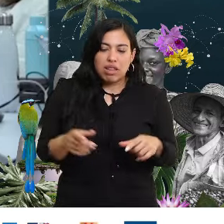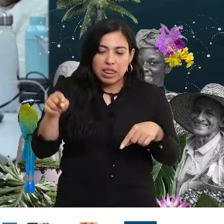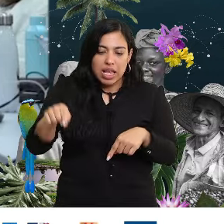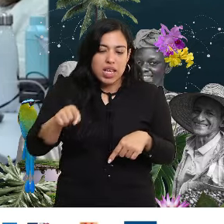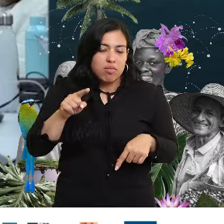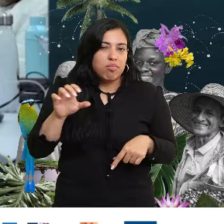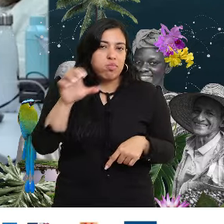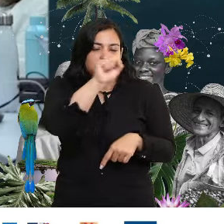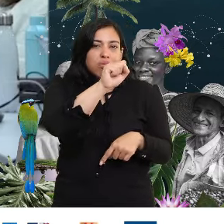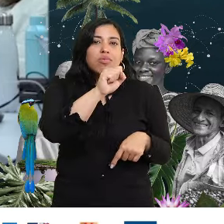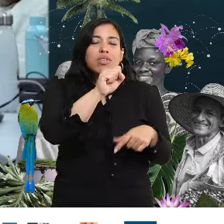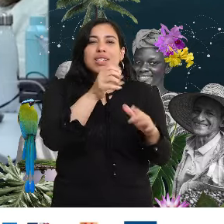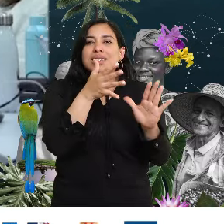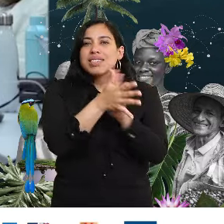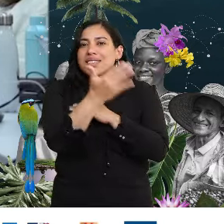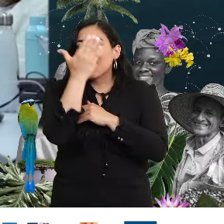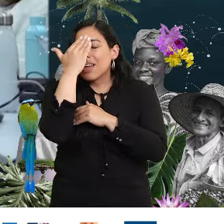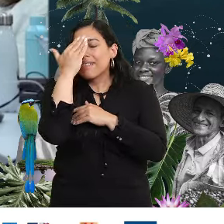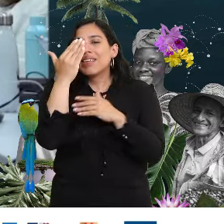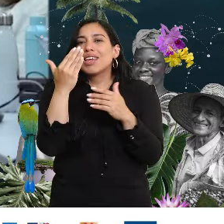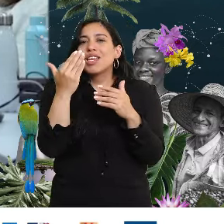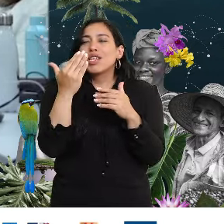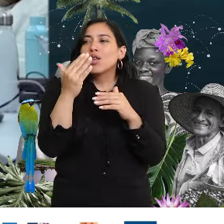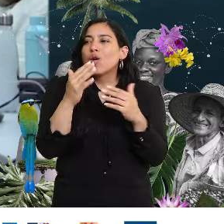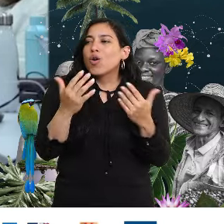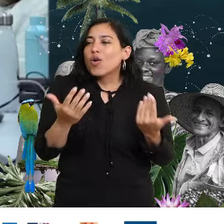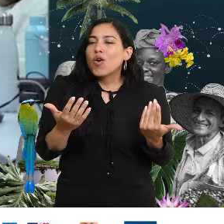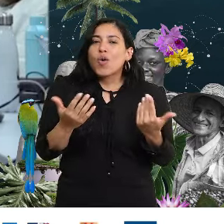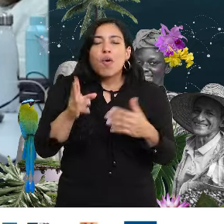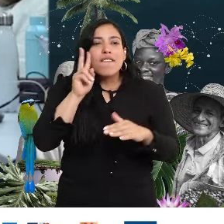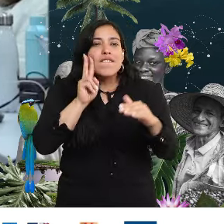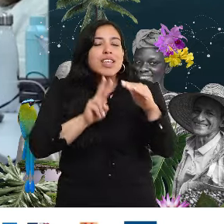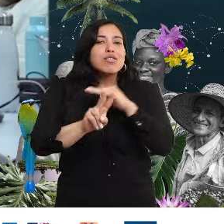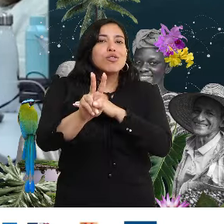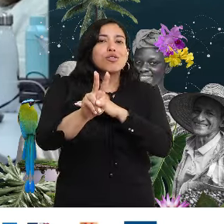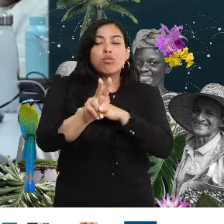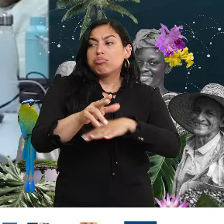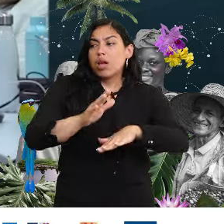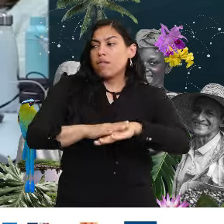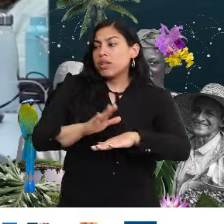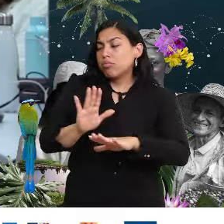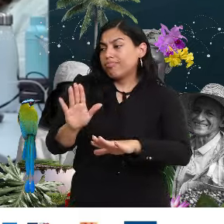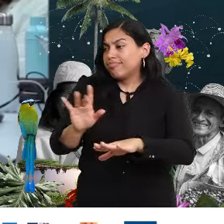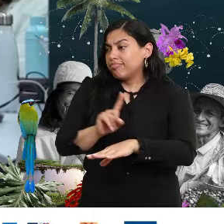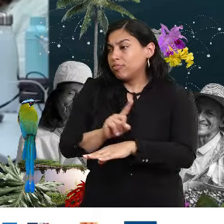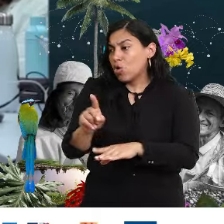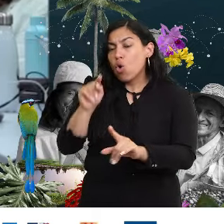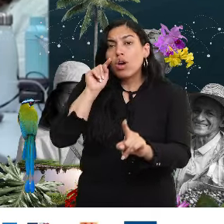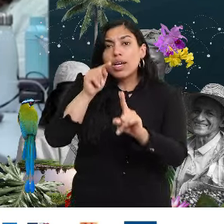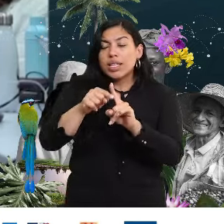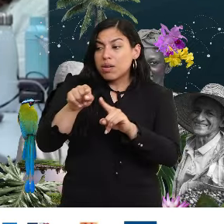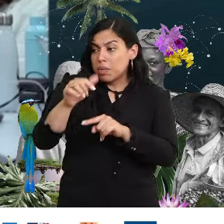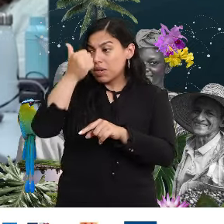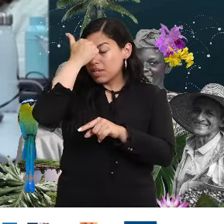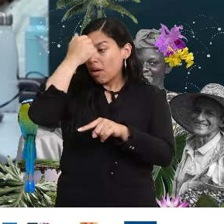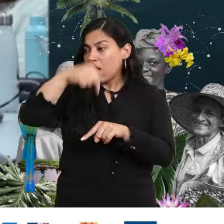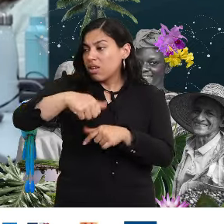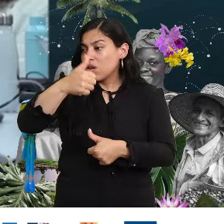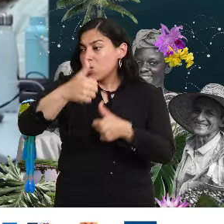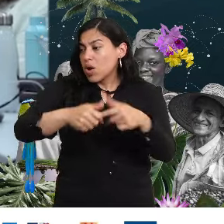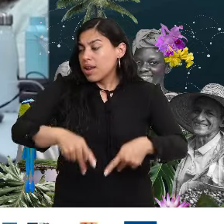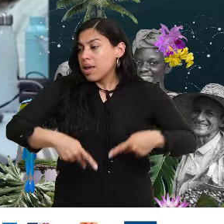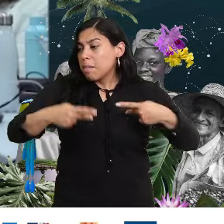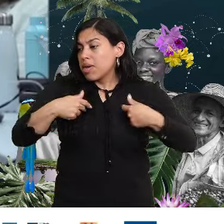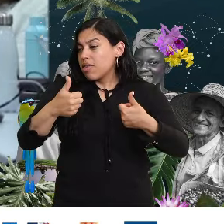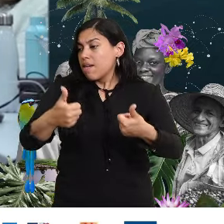reversa un poco en esa definición, esa visión, y se dice, no, el objetivo es tener una vida así.